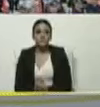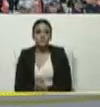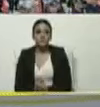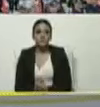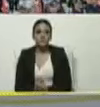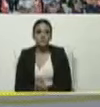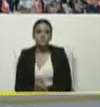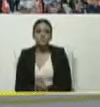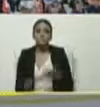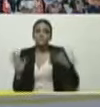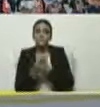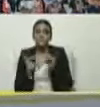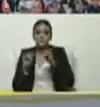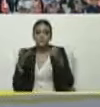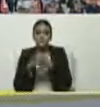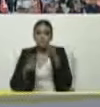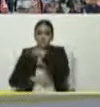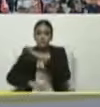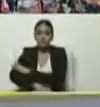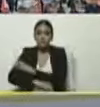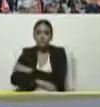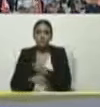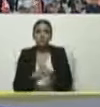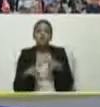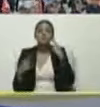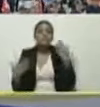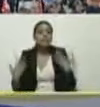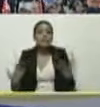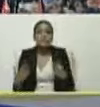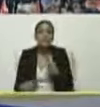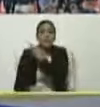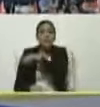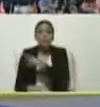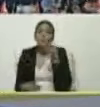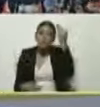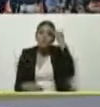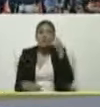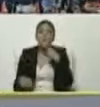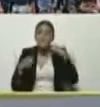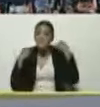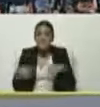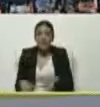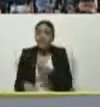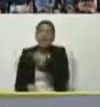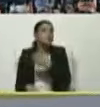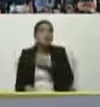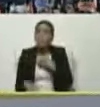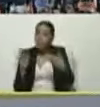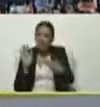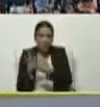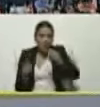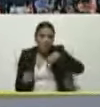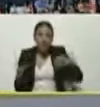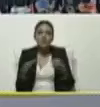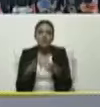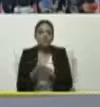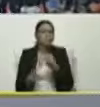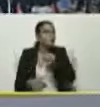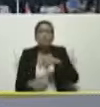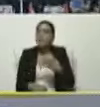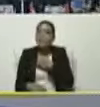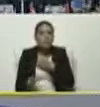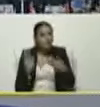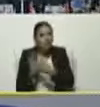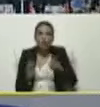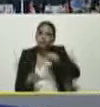De que la ultraderecha en su desesperación porque están perdidos, nunca podrán con nosotros. No han podido y no podrán con